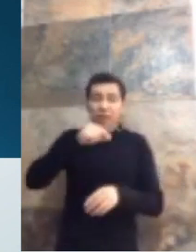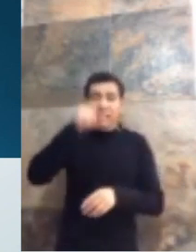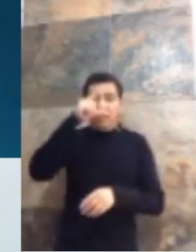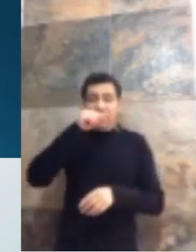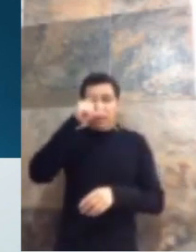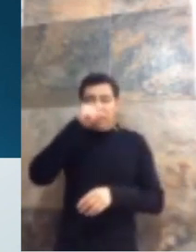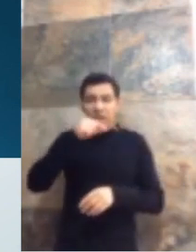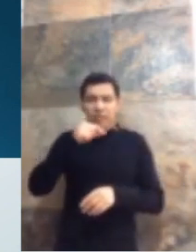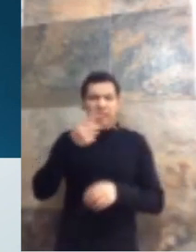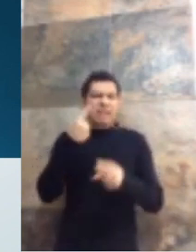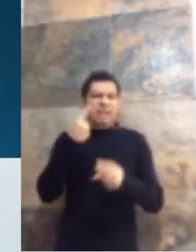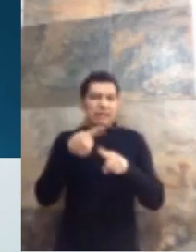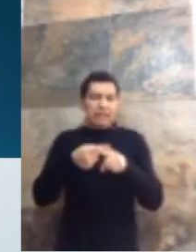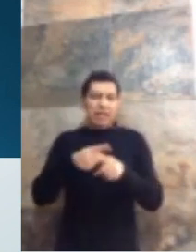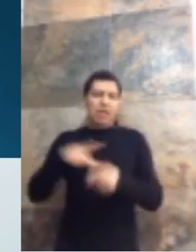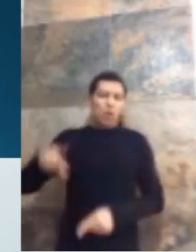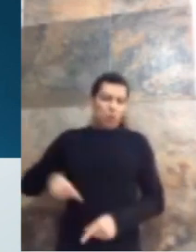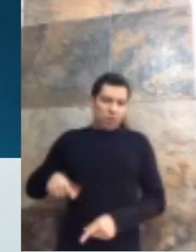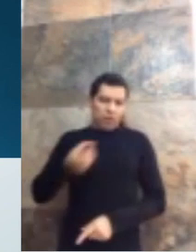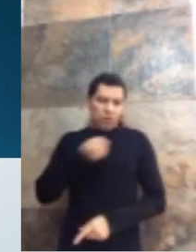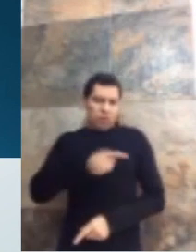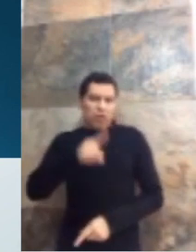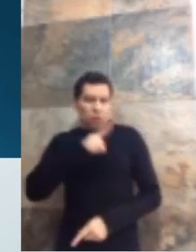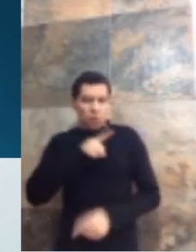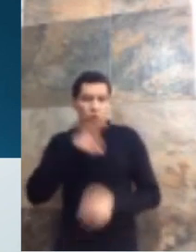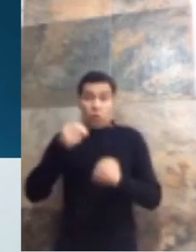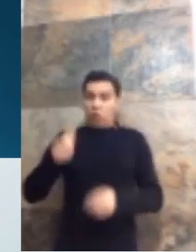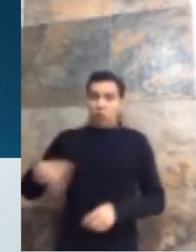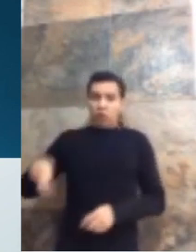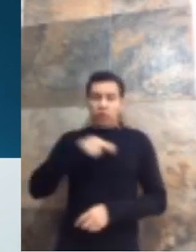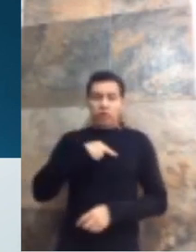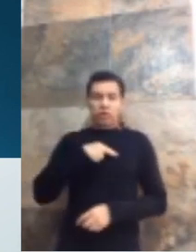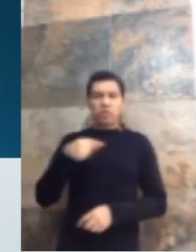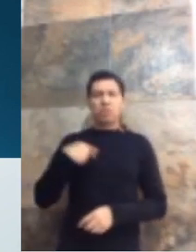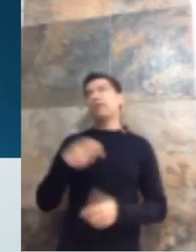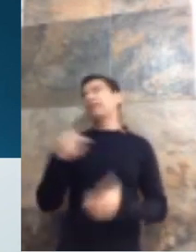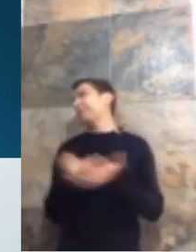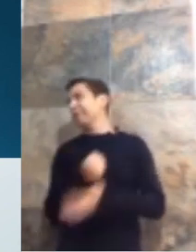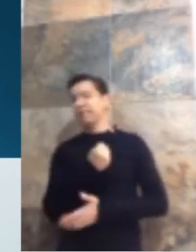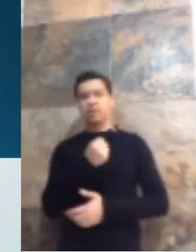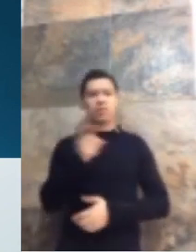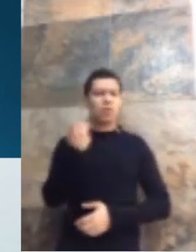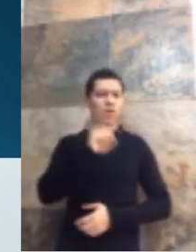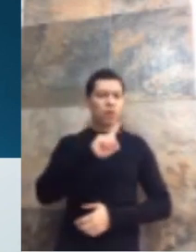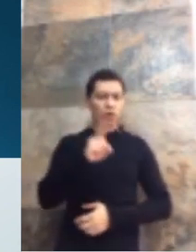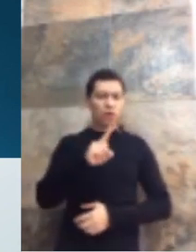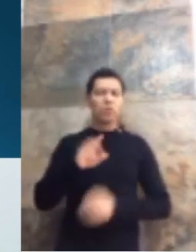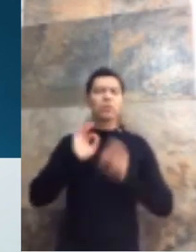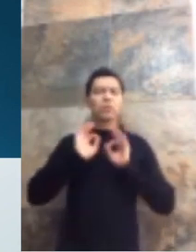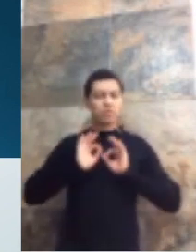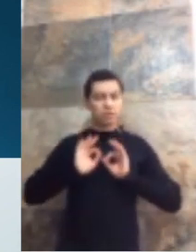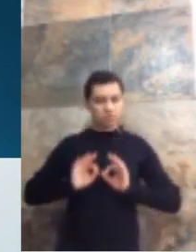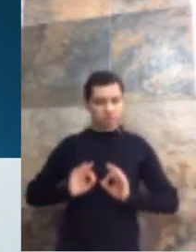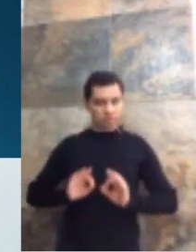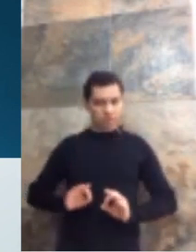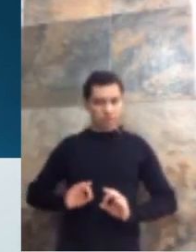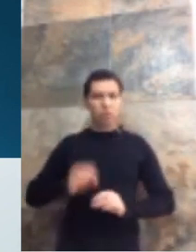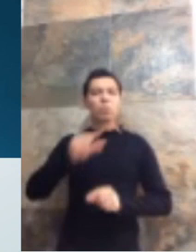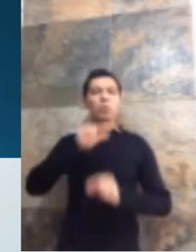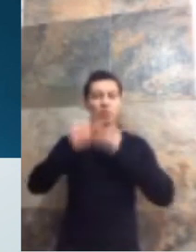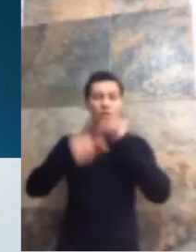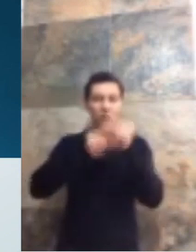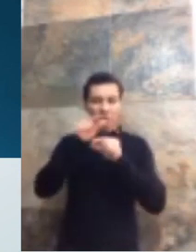no sean muy graves, pero también tenemos que ser tolerantes si alguien hace algo que no nos parece adecuado, en